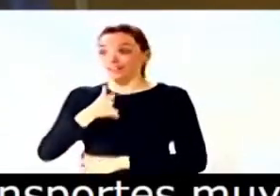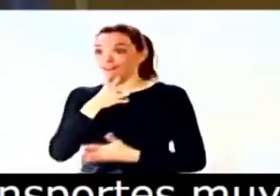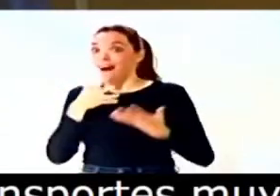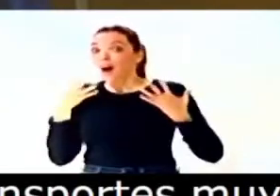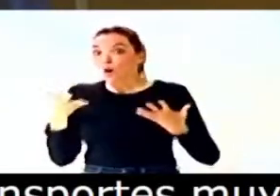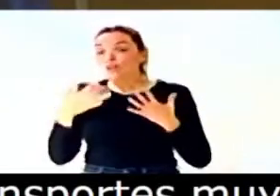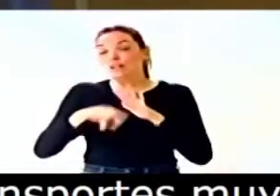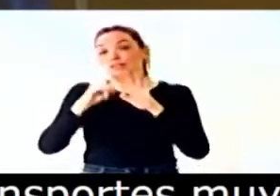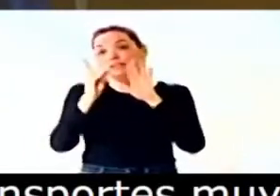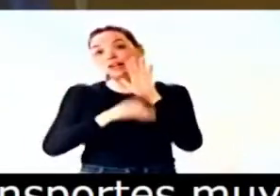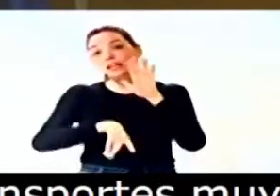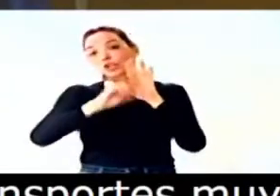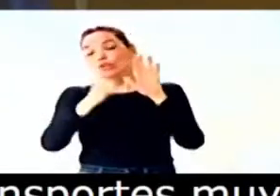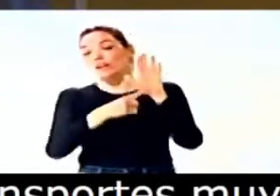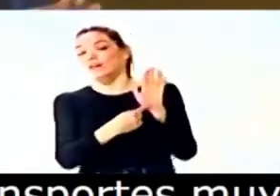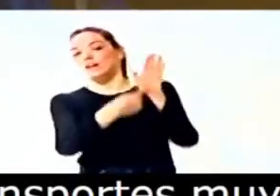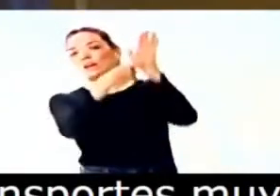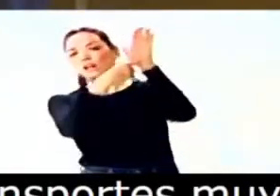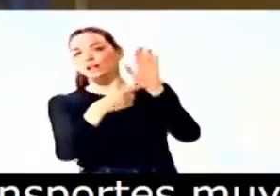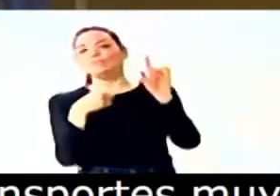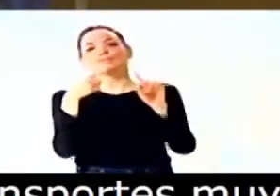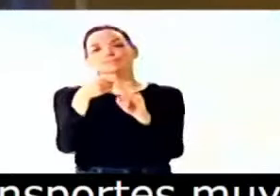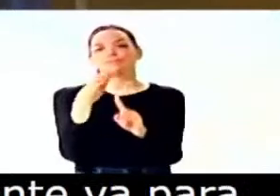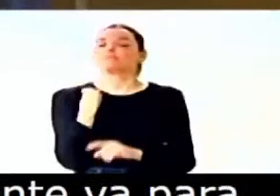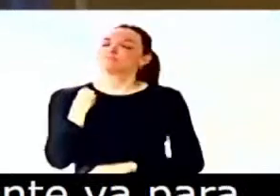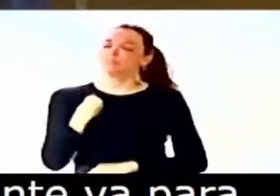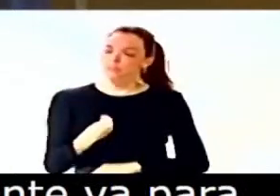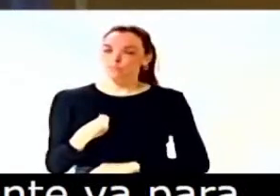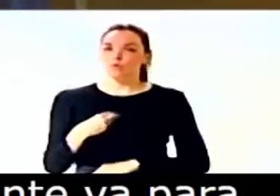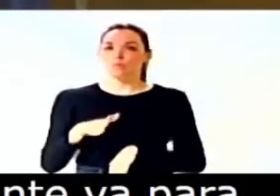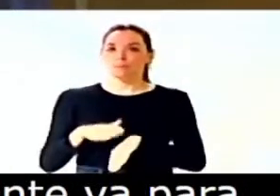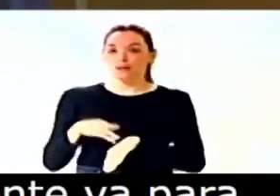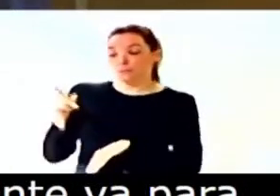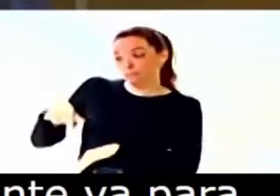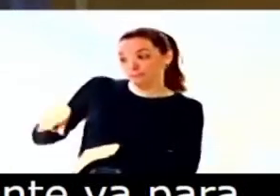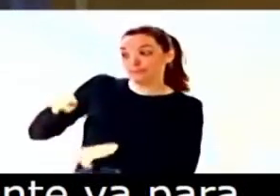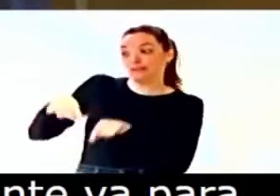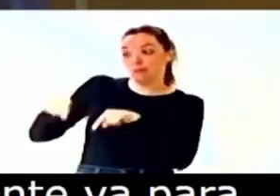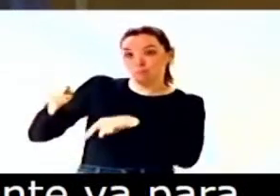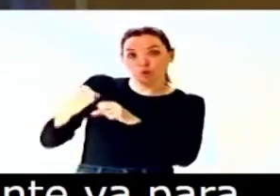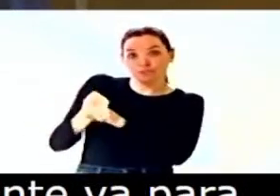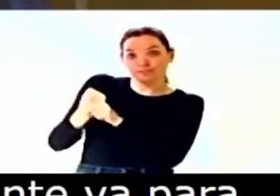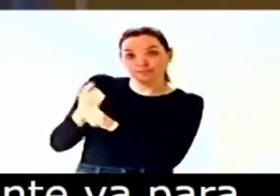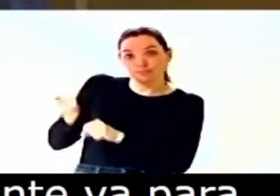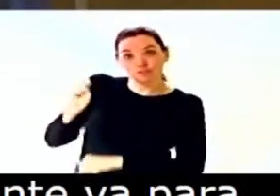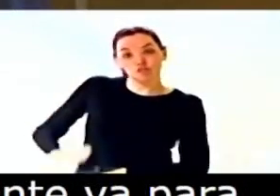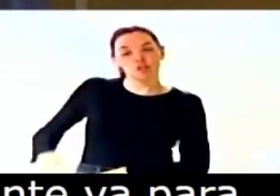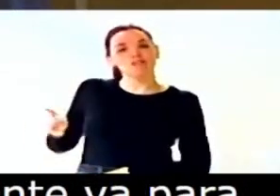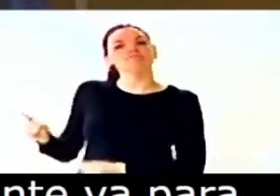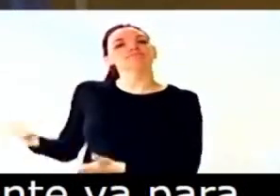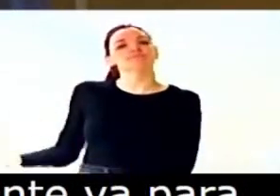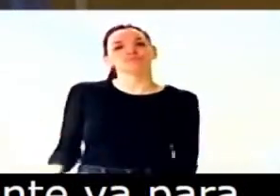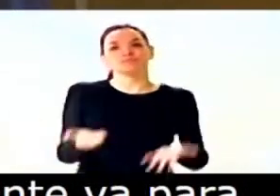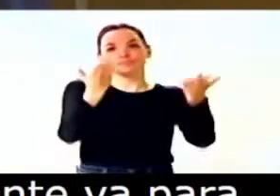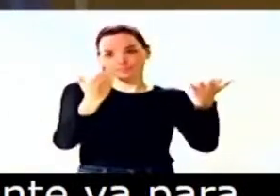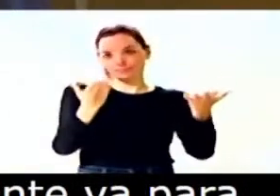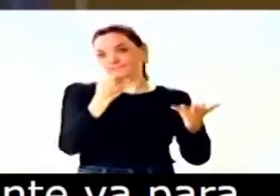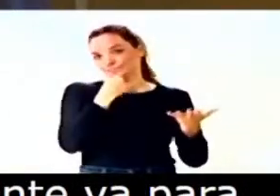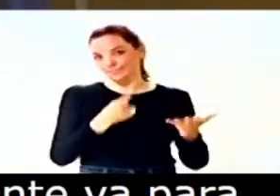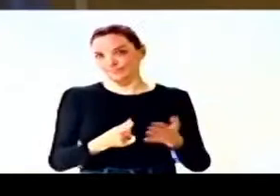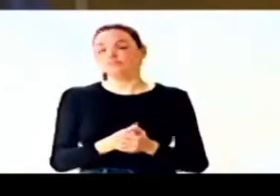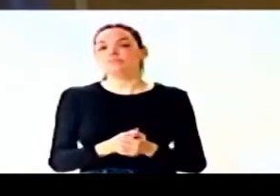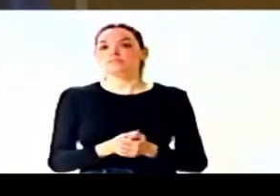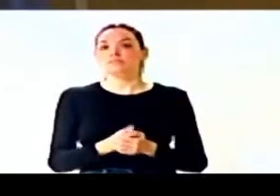este decreto ley precisamente va para favorecer a esos transportistas. Por eso lo que le pedimos es a los